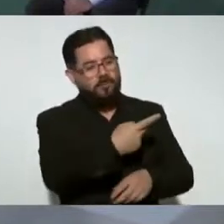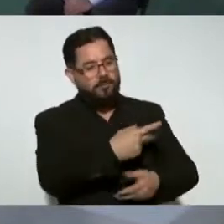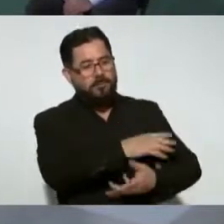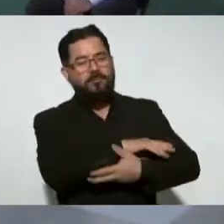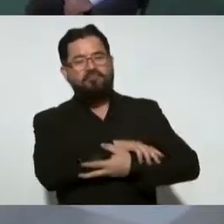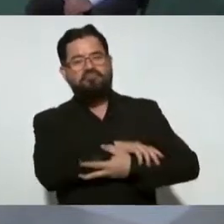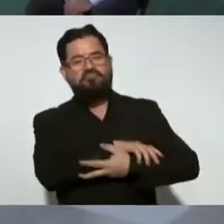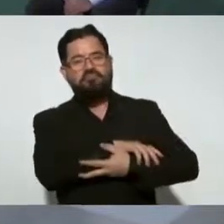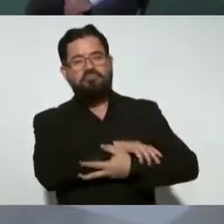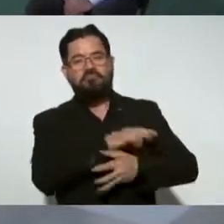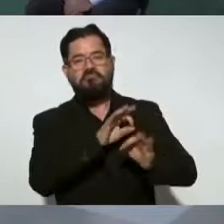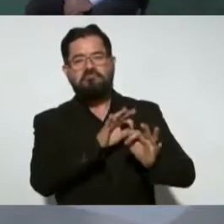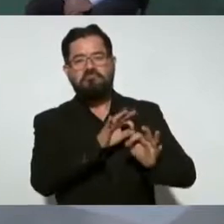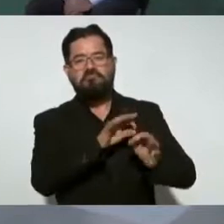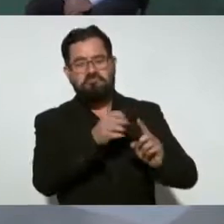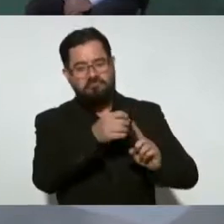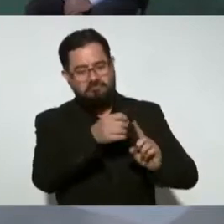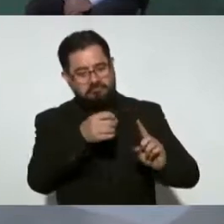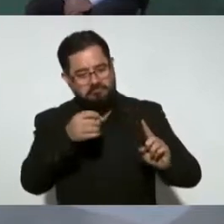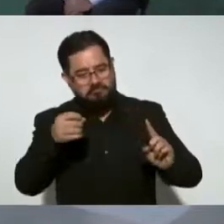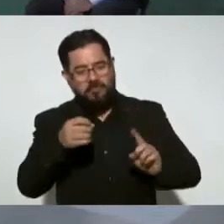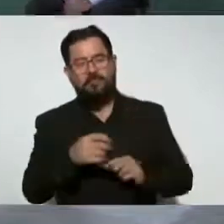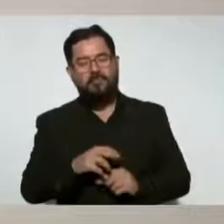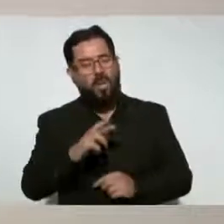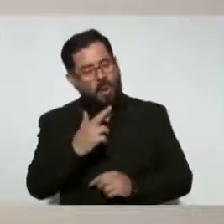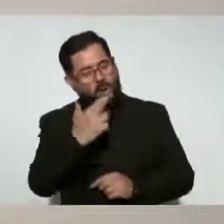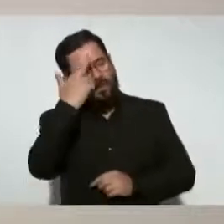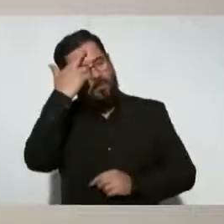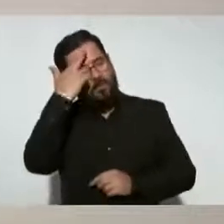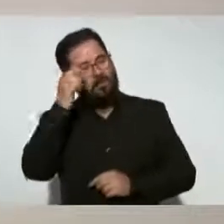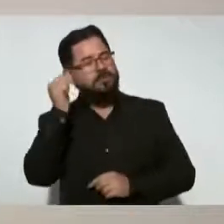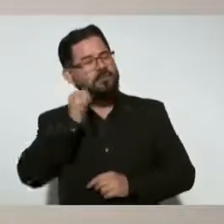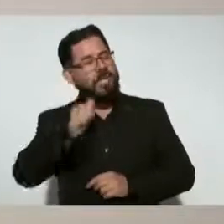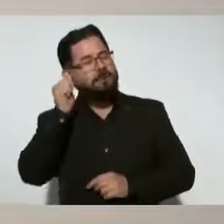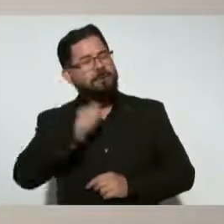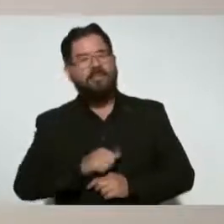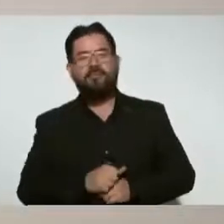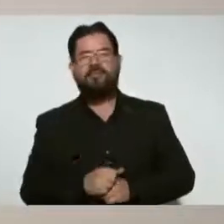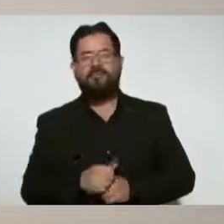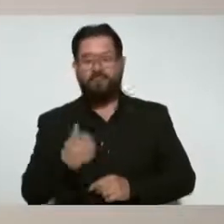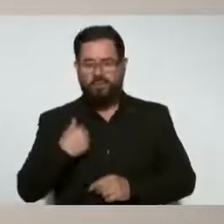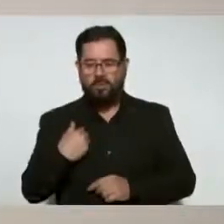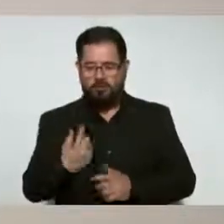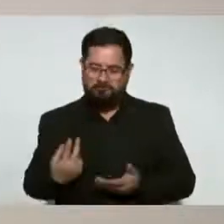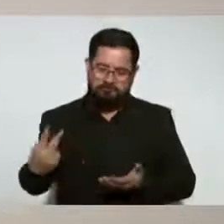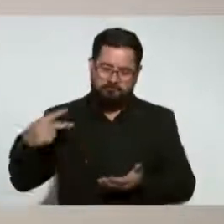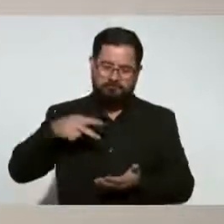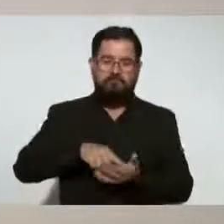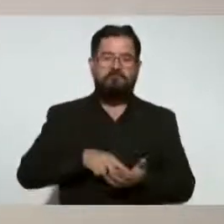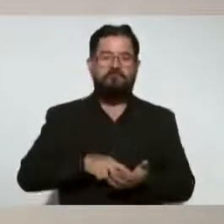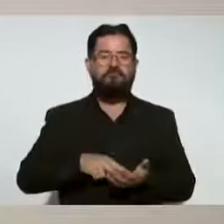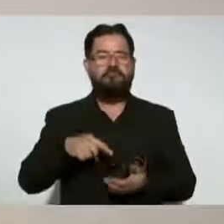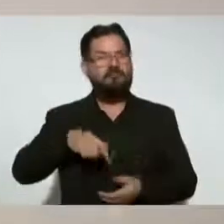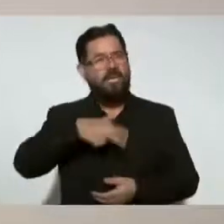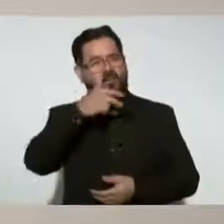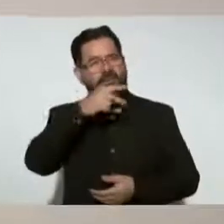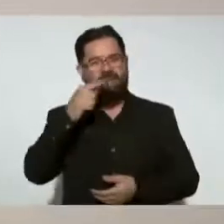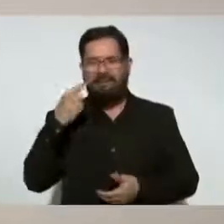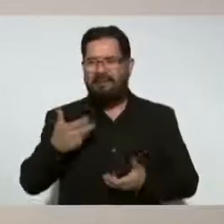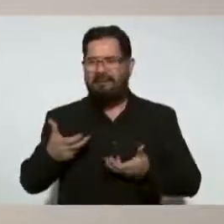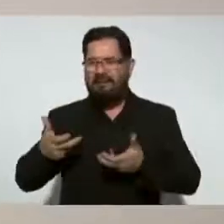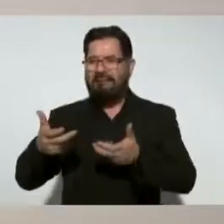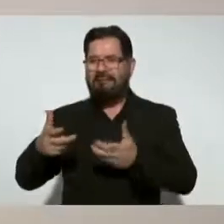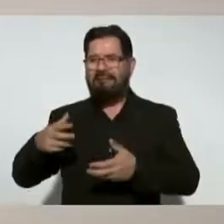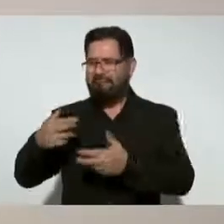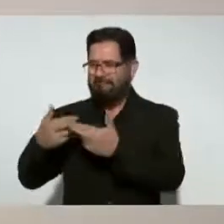coordinada. Siempre recuerdo que vine a Hermosillo y estaban mal las calles y